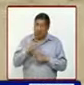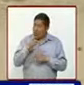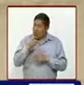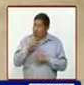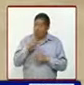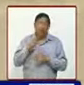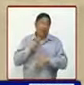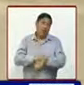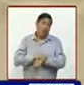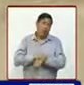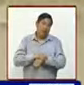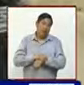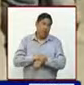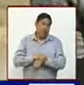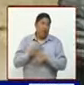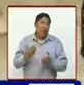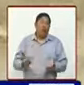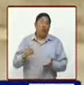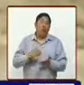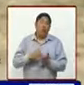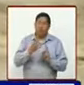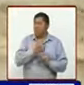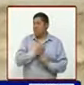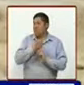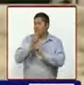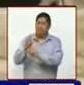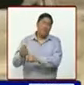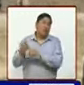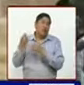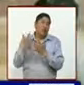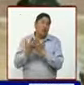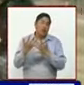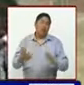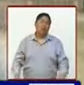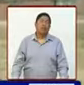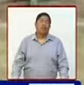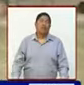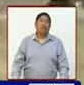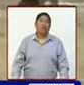y recapturarlos para restituirlos al establecimiento.